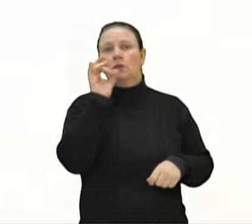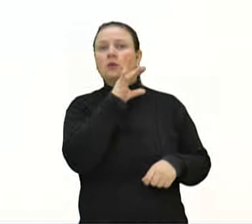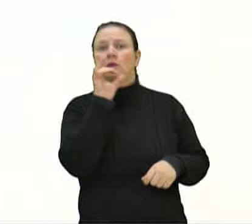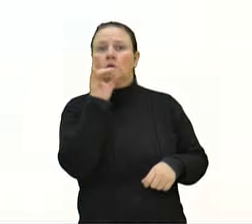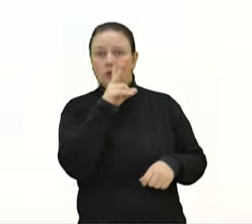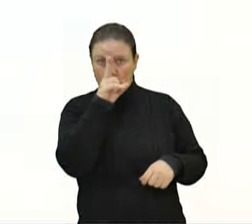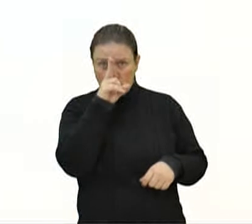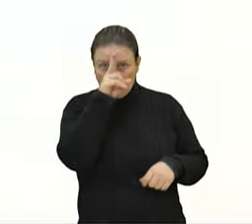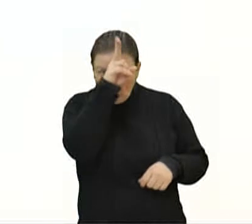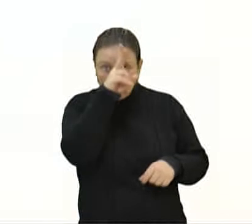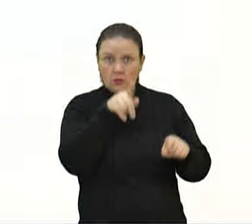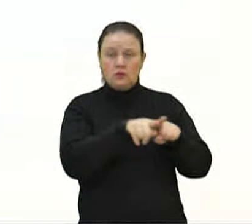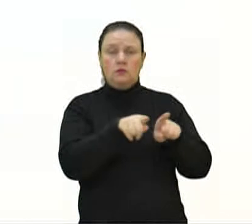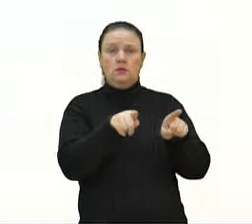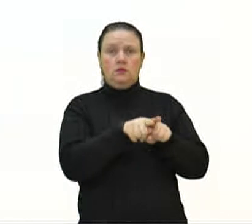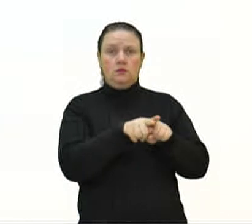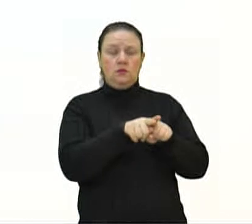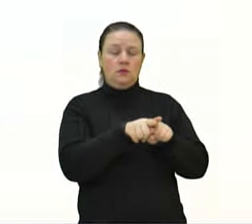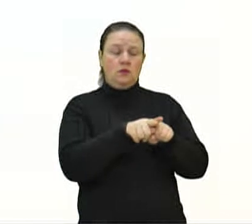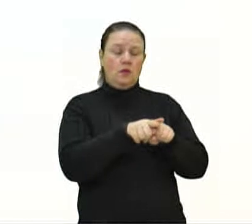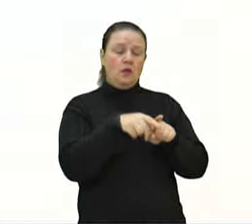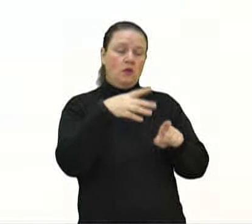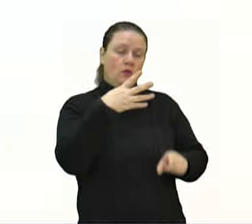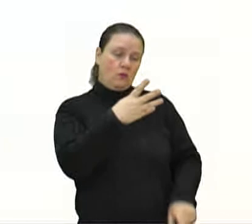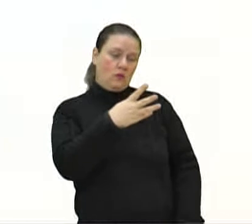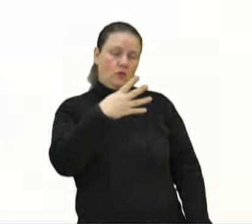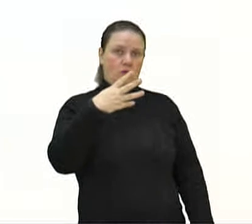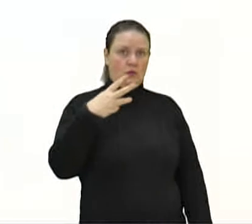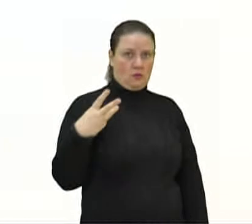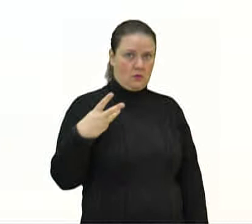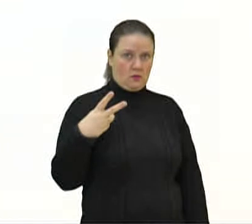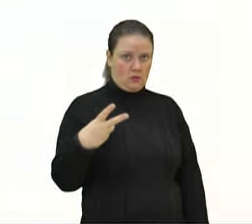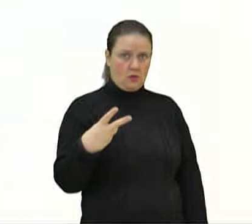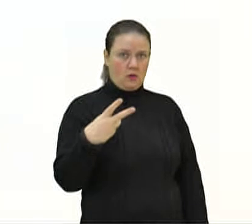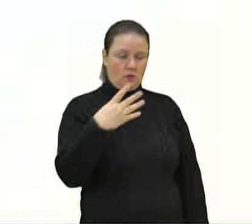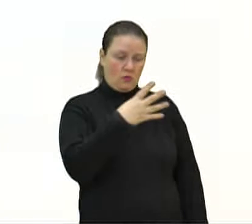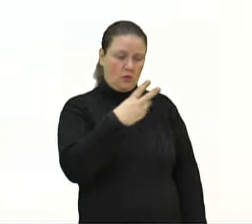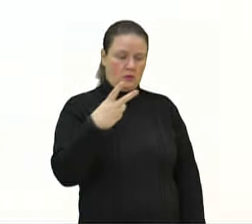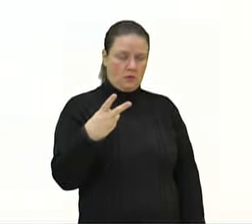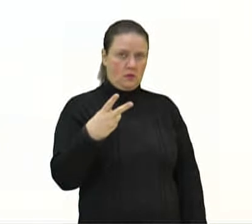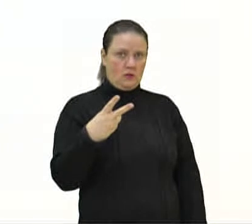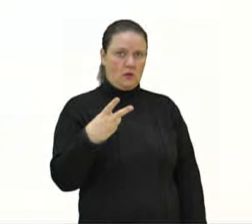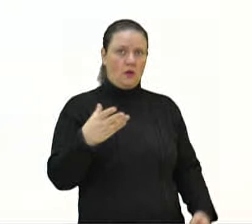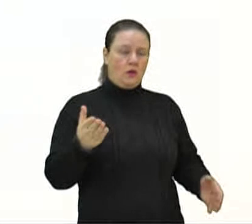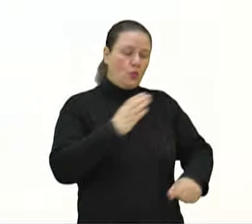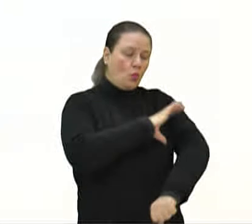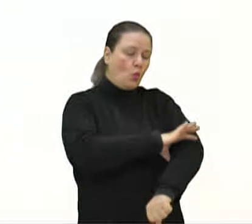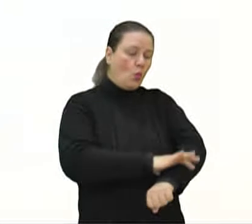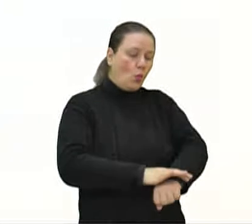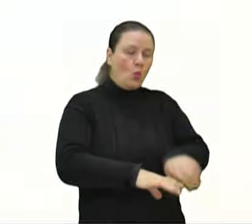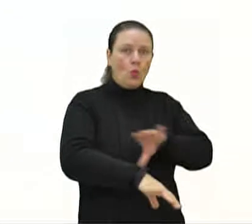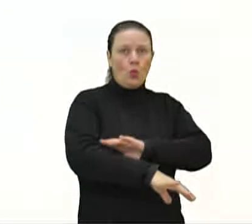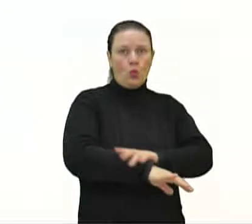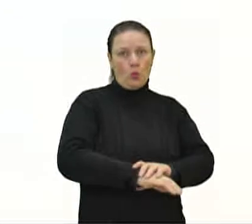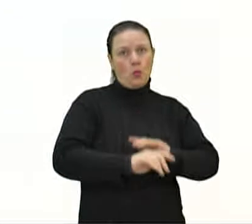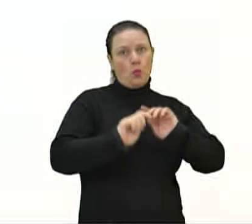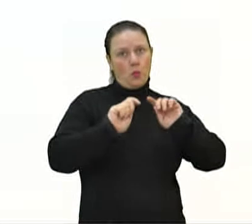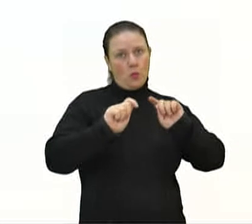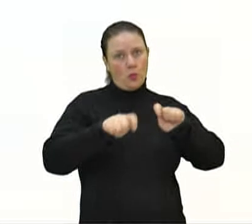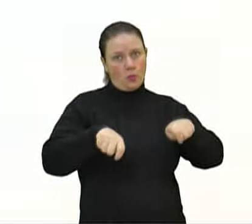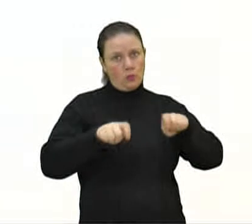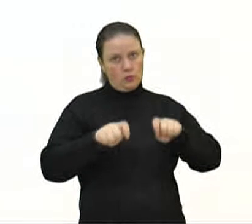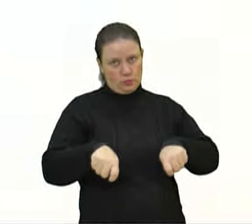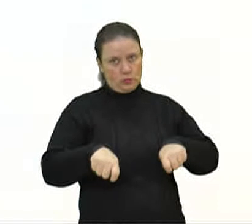modelaje social, tamaño 42. Y la blusa, me agradan los tonos pasteles. Puede ser celeste, talla